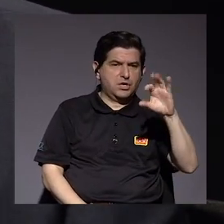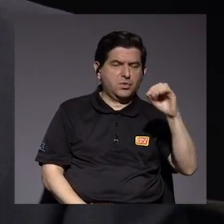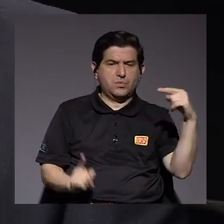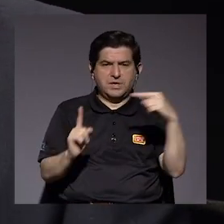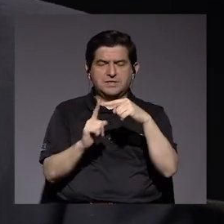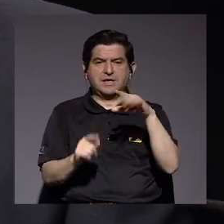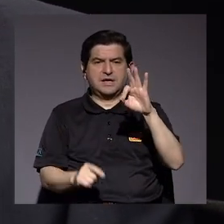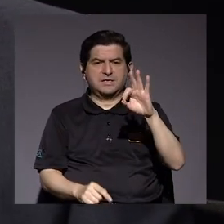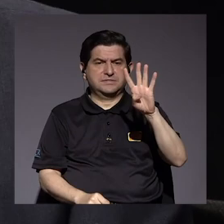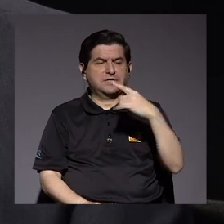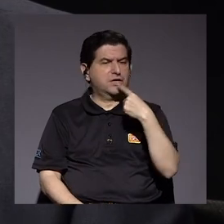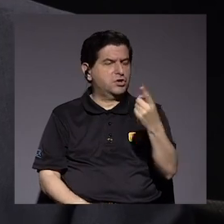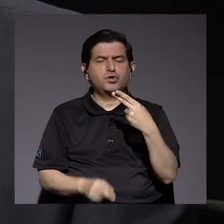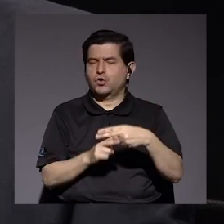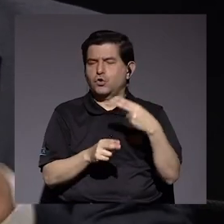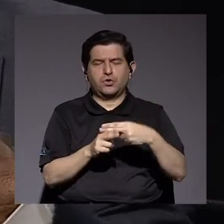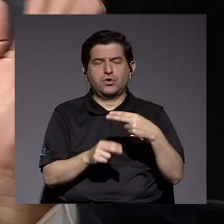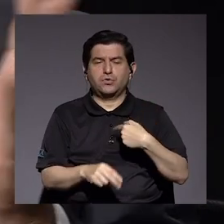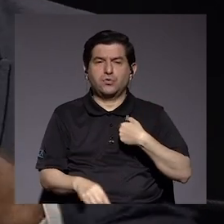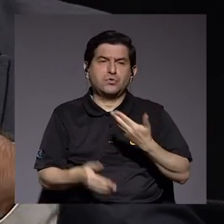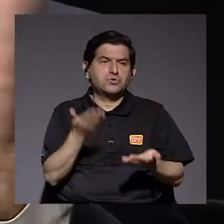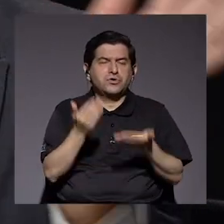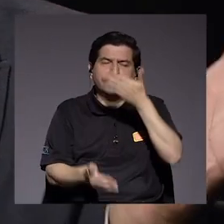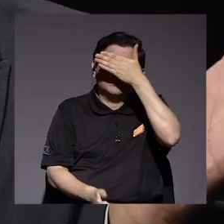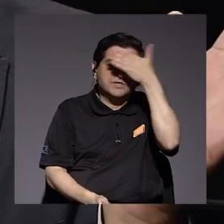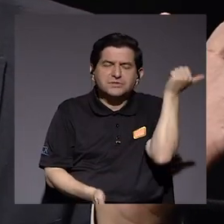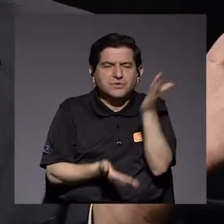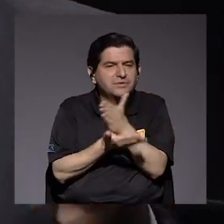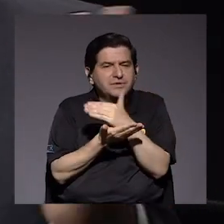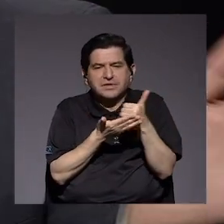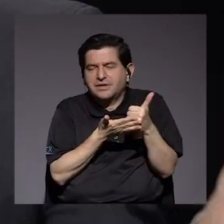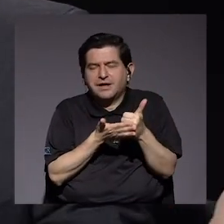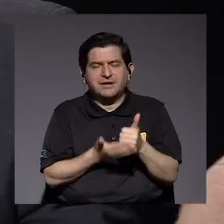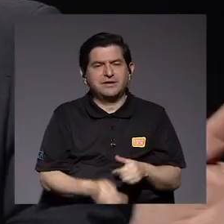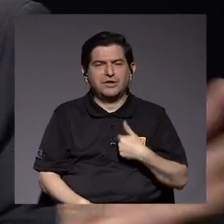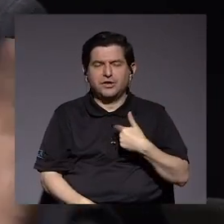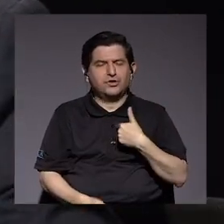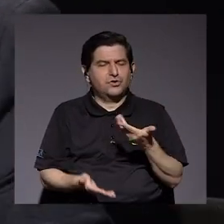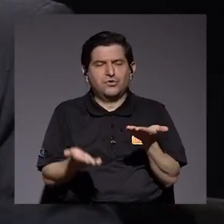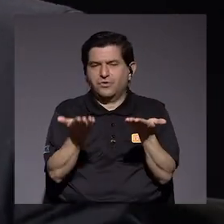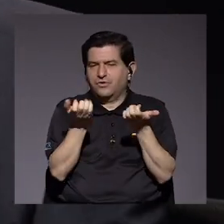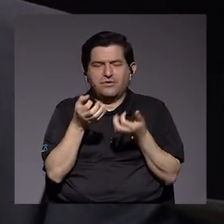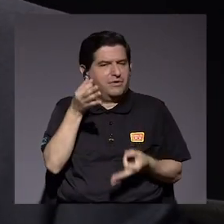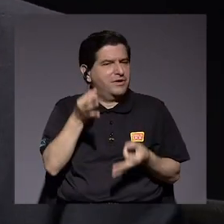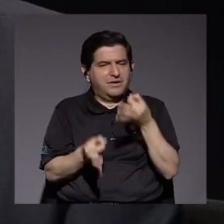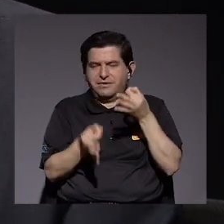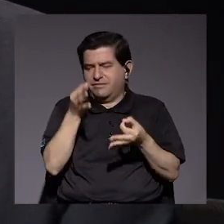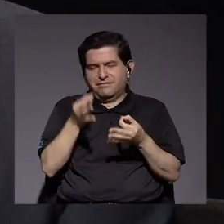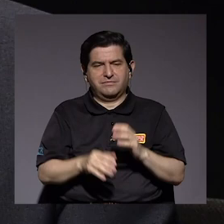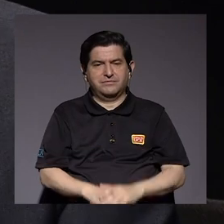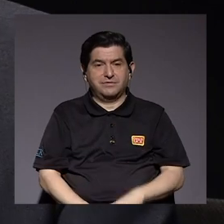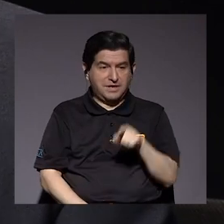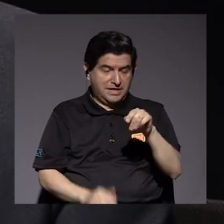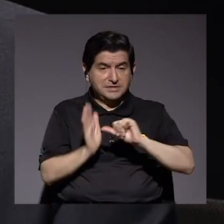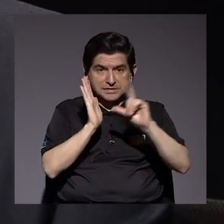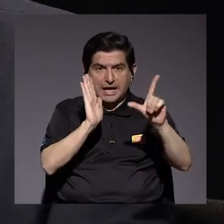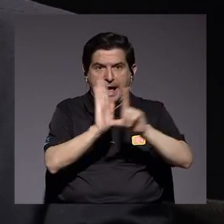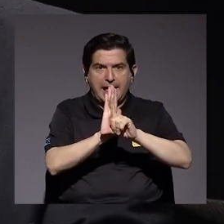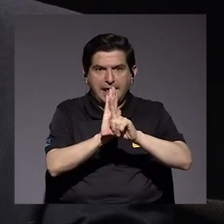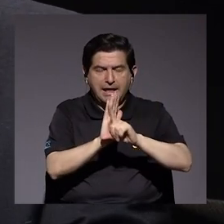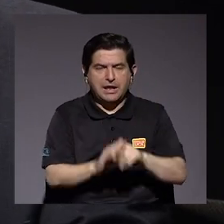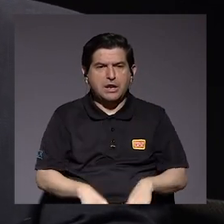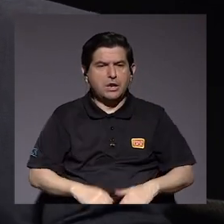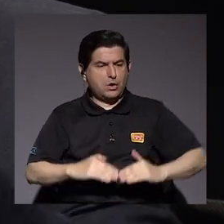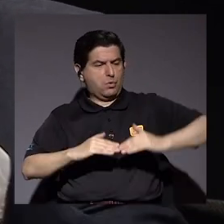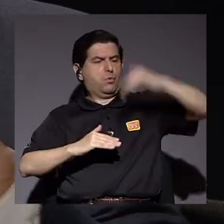94 no no quiero aceptar nombres para porque se me van olviden se me van a olvidar algunos y no quiero ser injusto esa asamblea